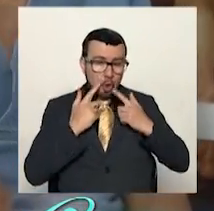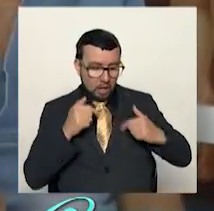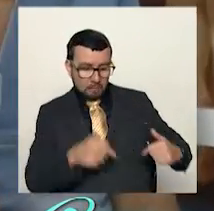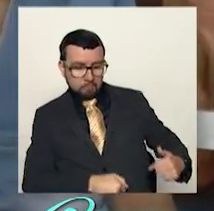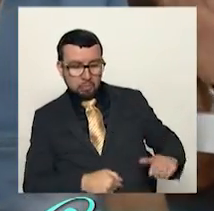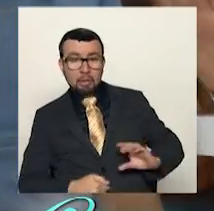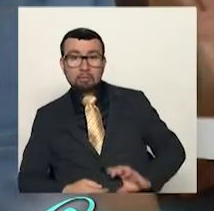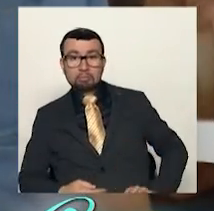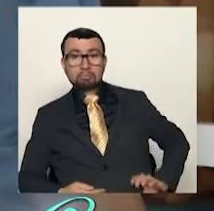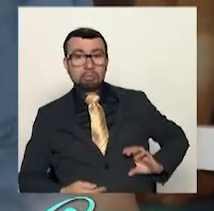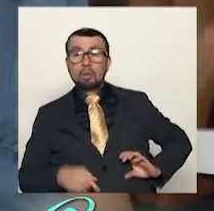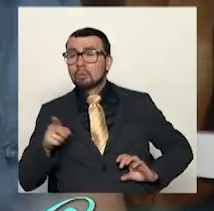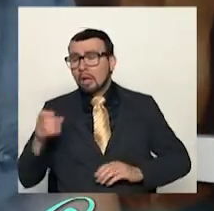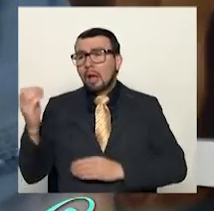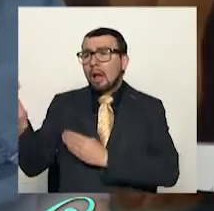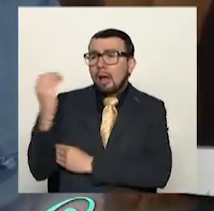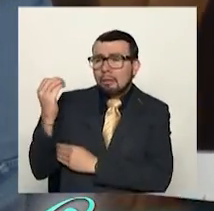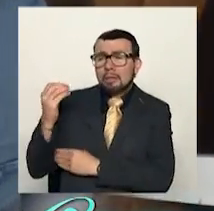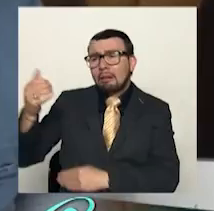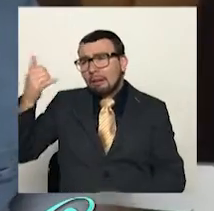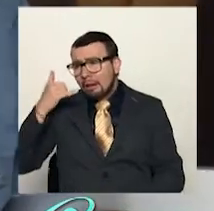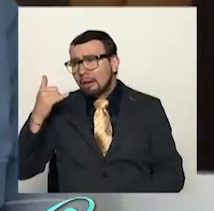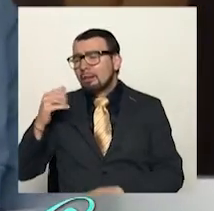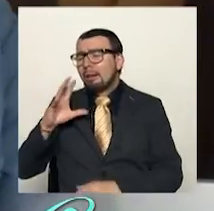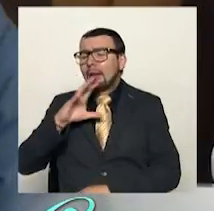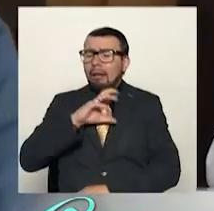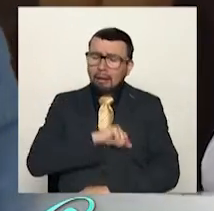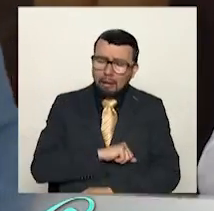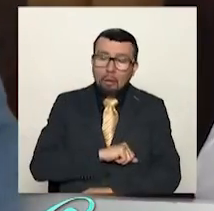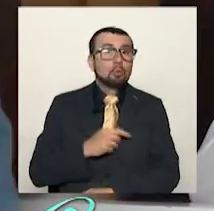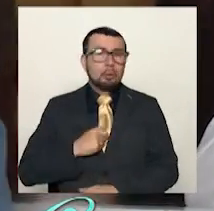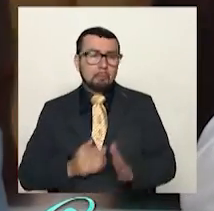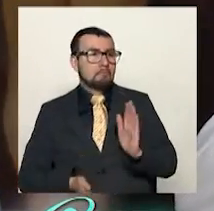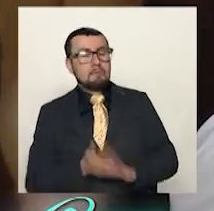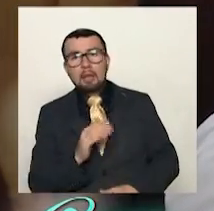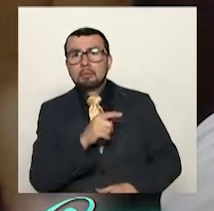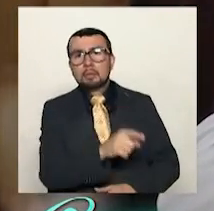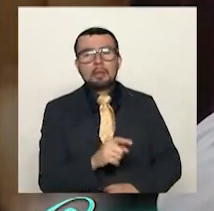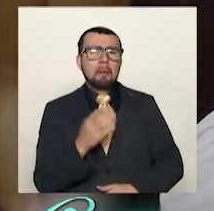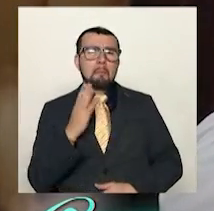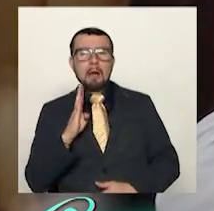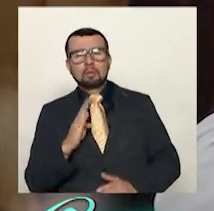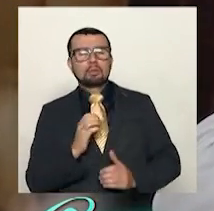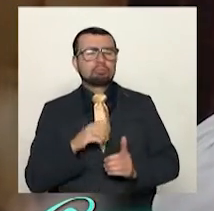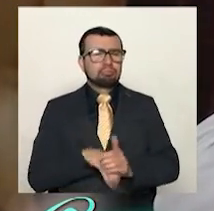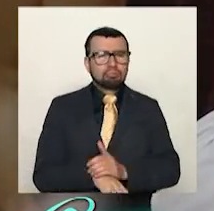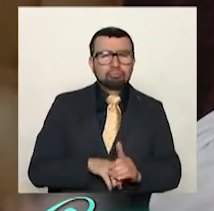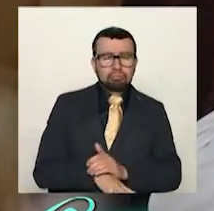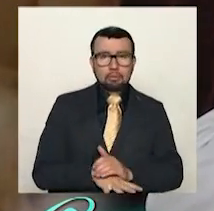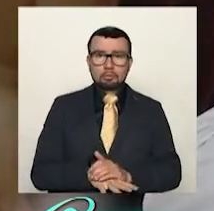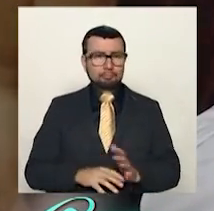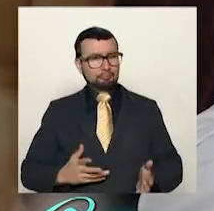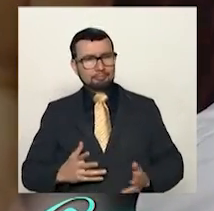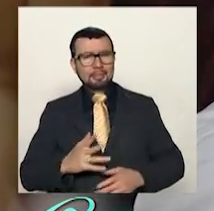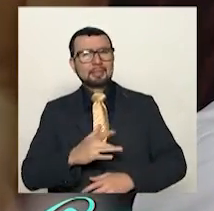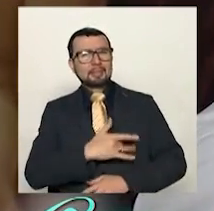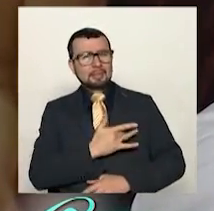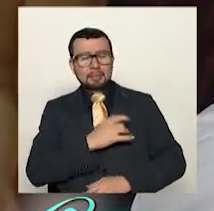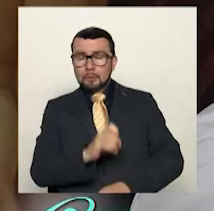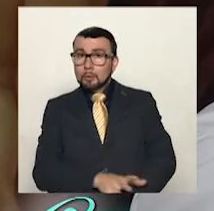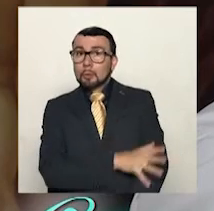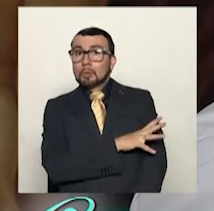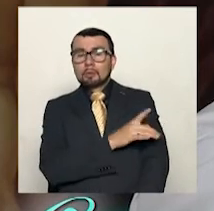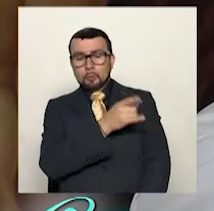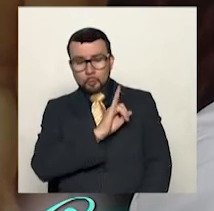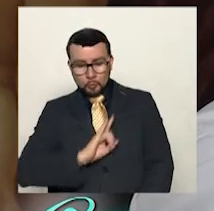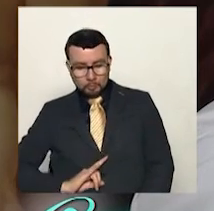A usted lo llaman y le dan una noticia ahí mismo, y usted que le da ganas de ir al baño y le da diarrea. Emociones, cómo esto está pegado del resto.